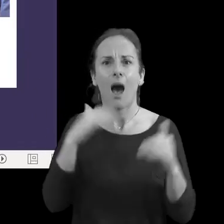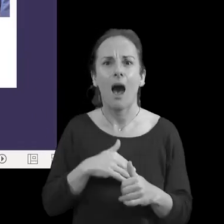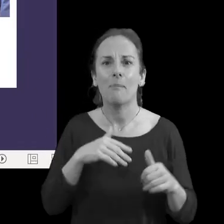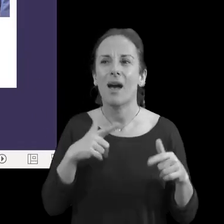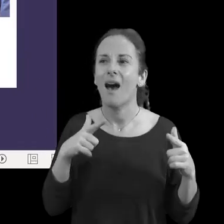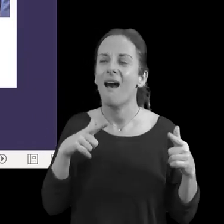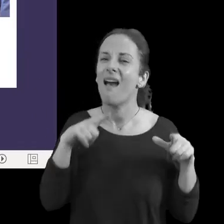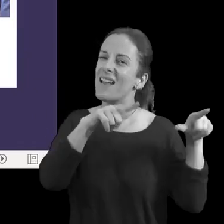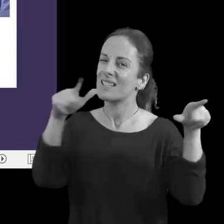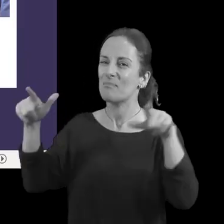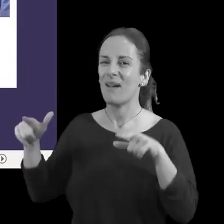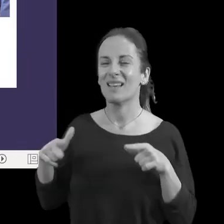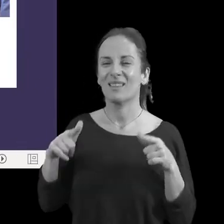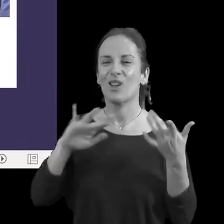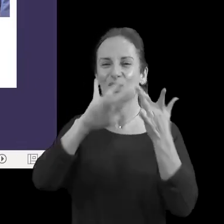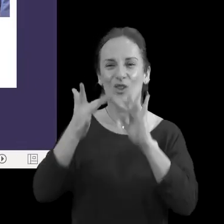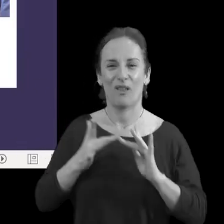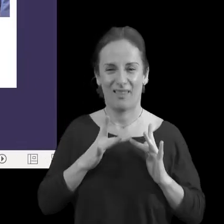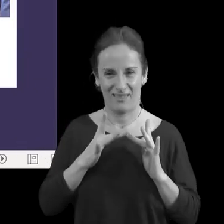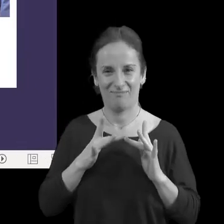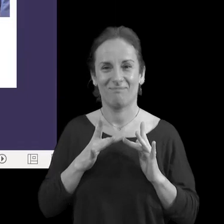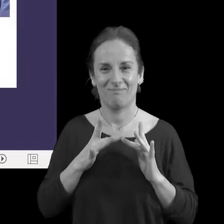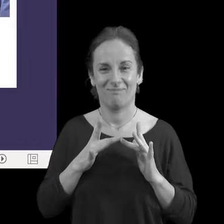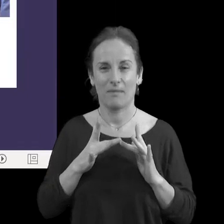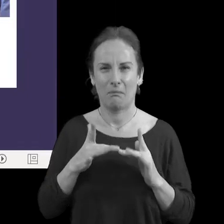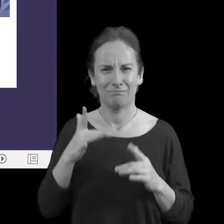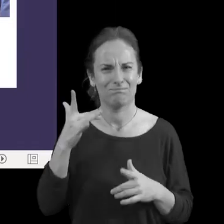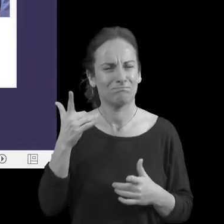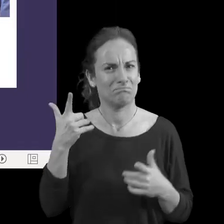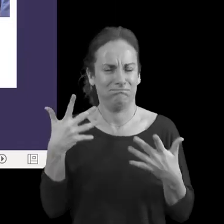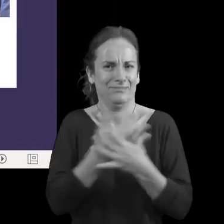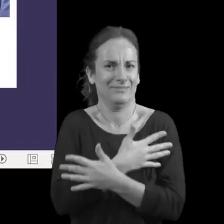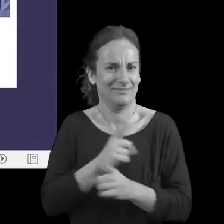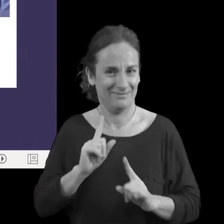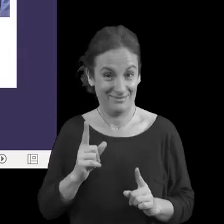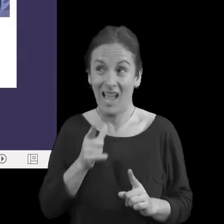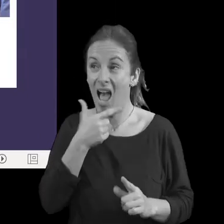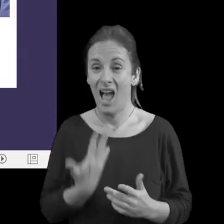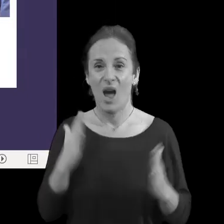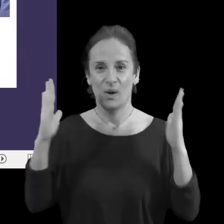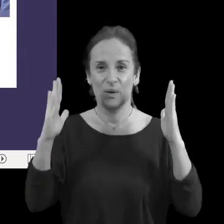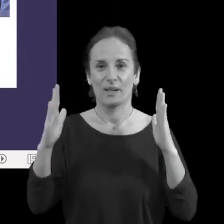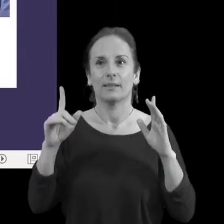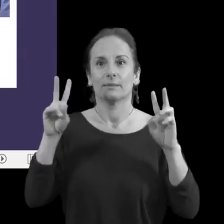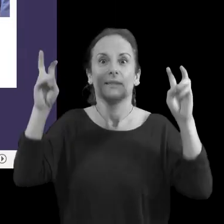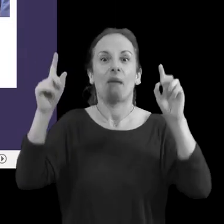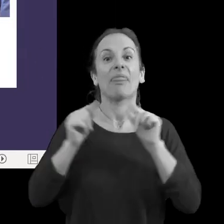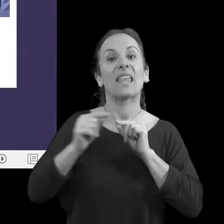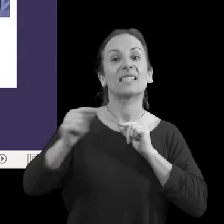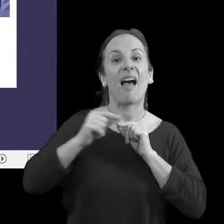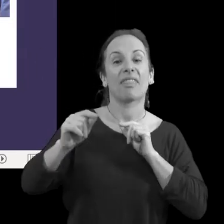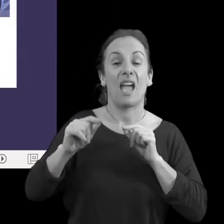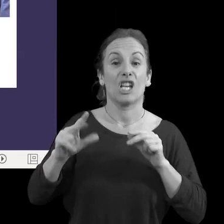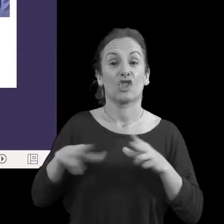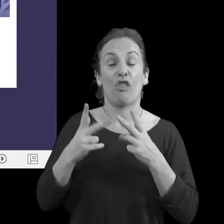que tenemos, que también, bueno, es una cuestión relativamente irónica también estos días, ¿no? Que hablamos de distancia social, ¿no? Es que